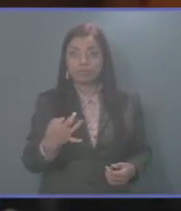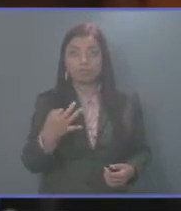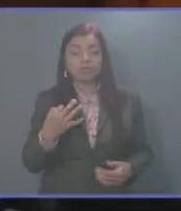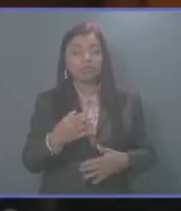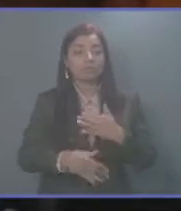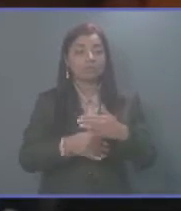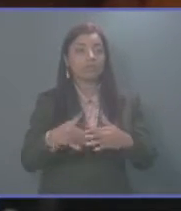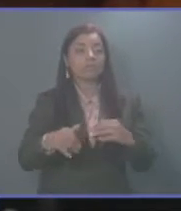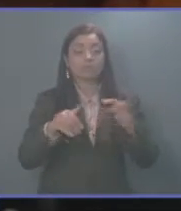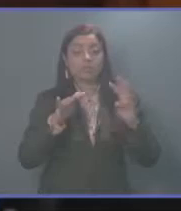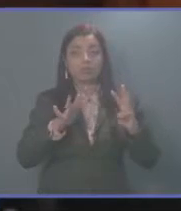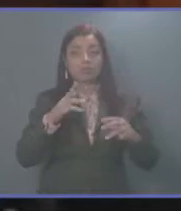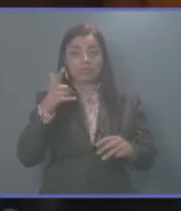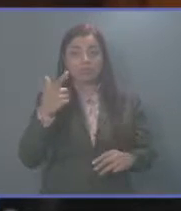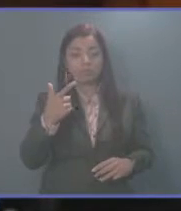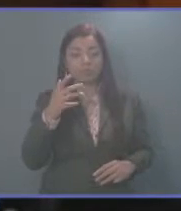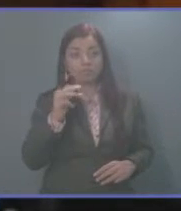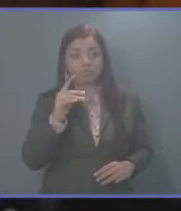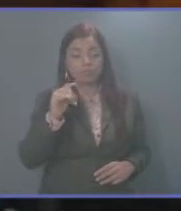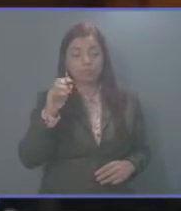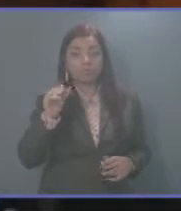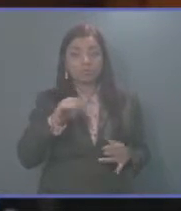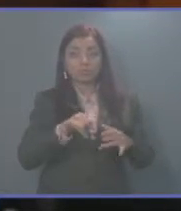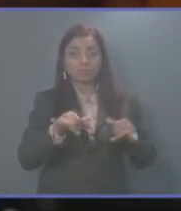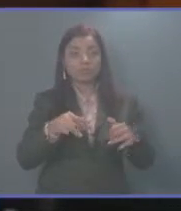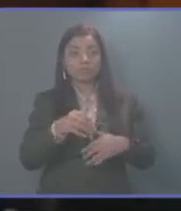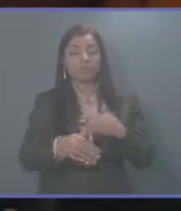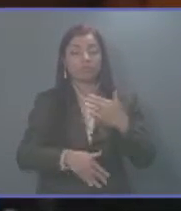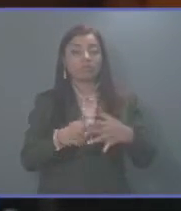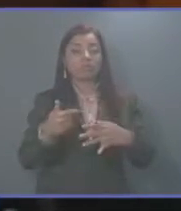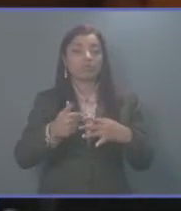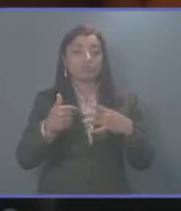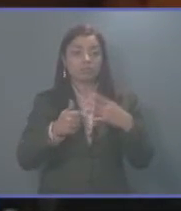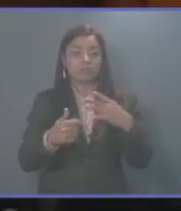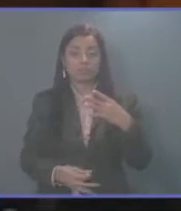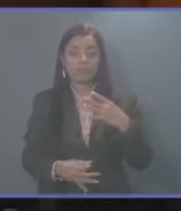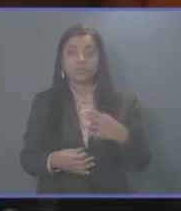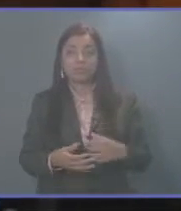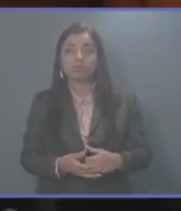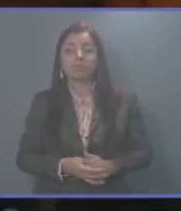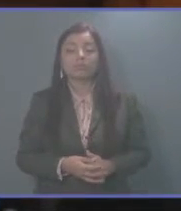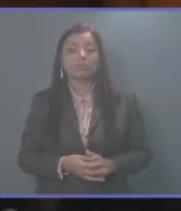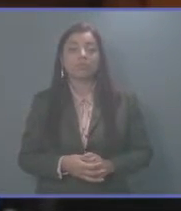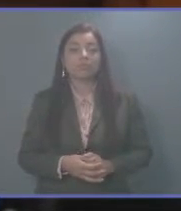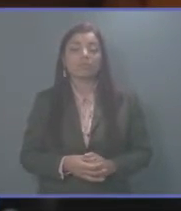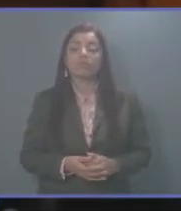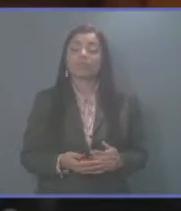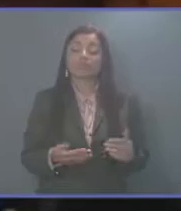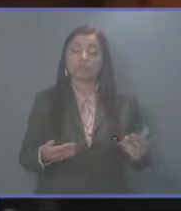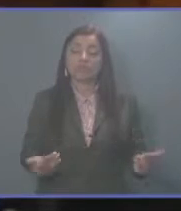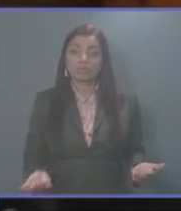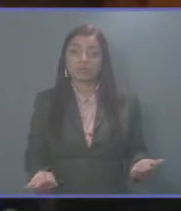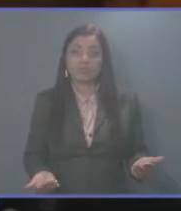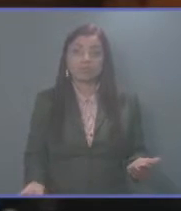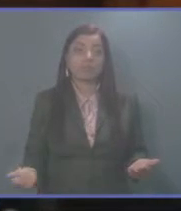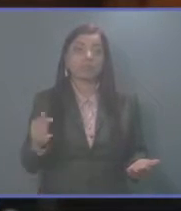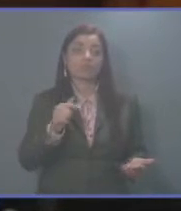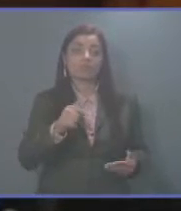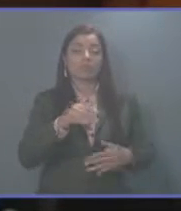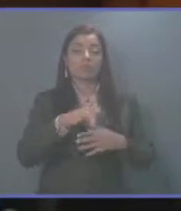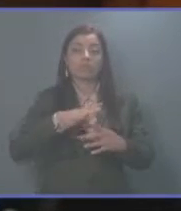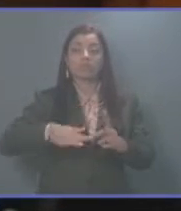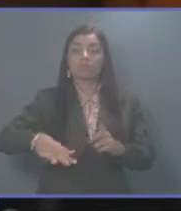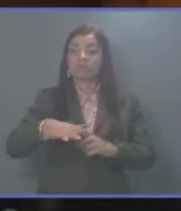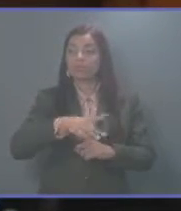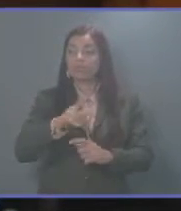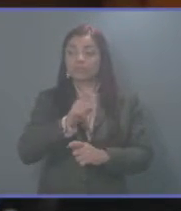ubicarse a 8 metros mínimo del proceso de fabricación y en un lugar